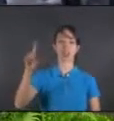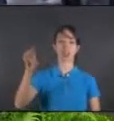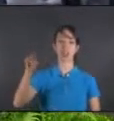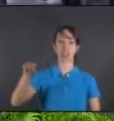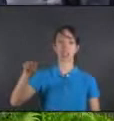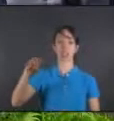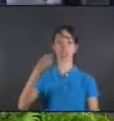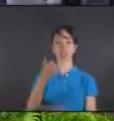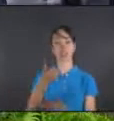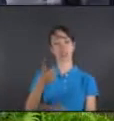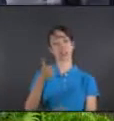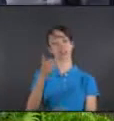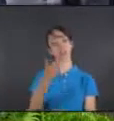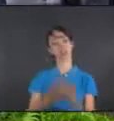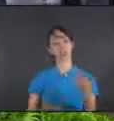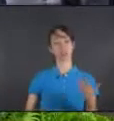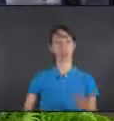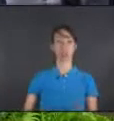días primeros.